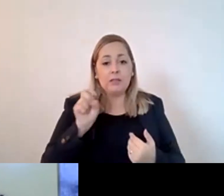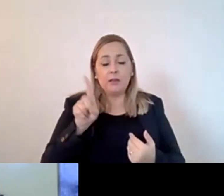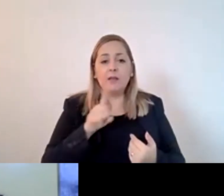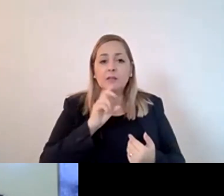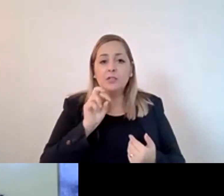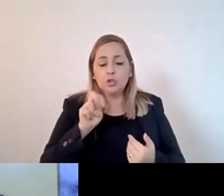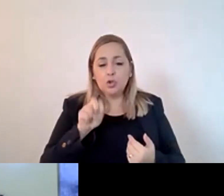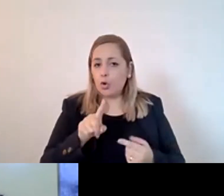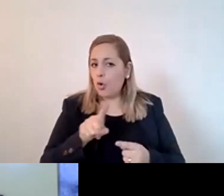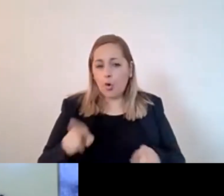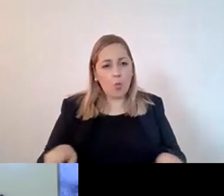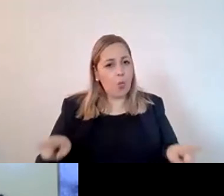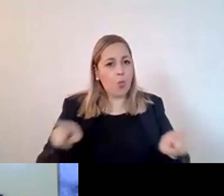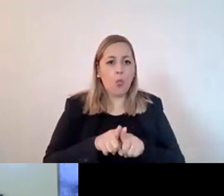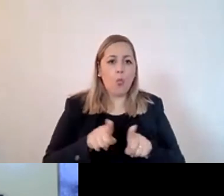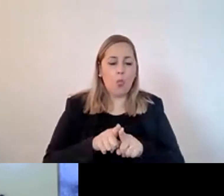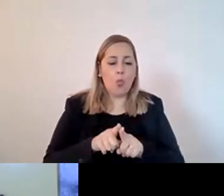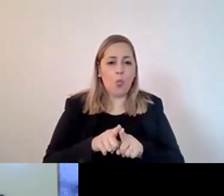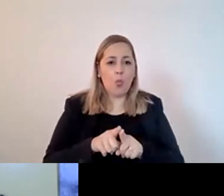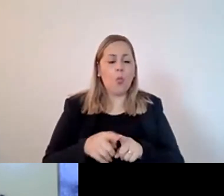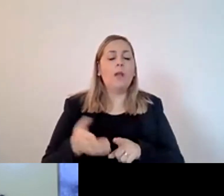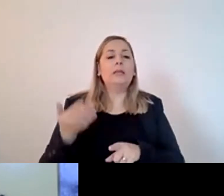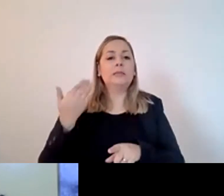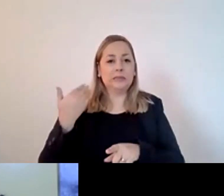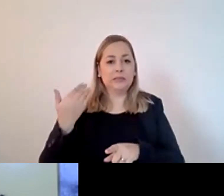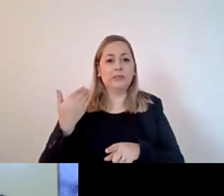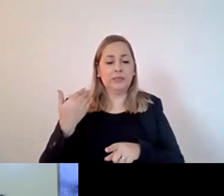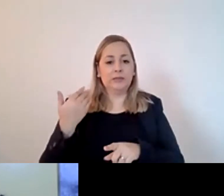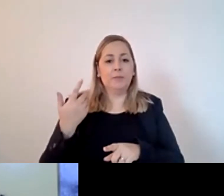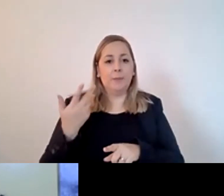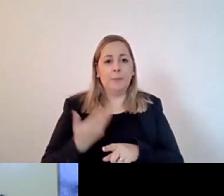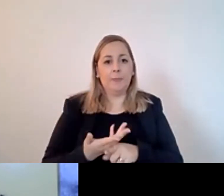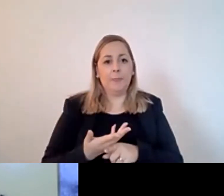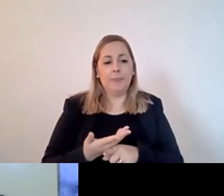iguales a lo que ocurrió